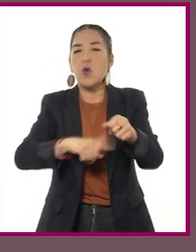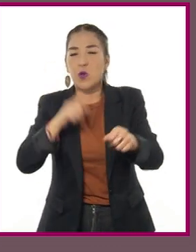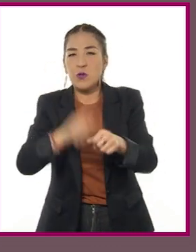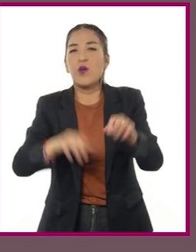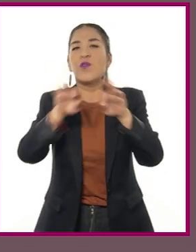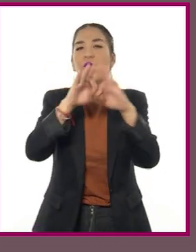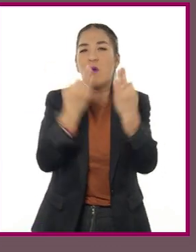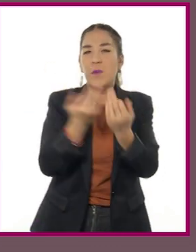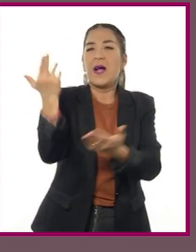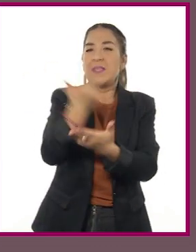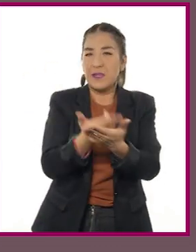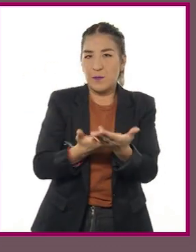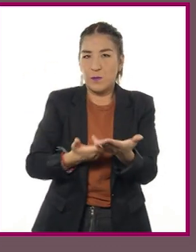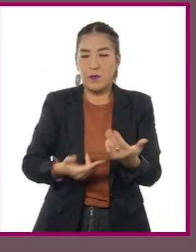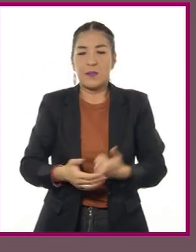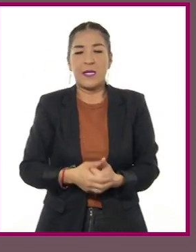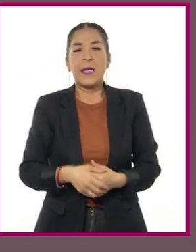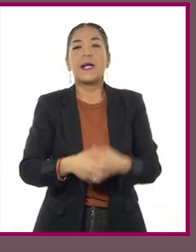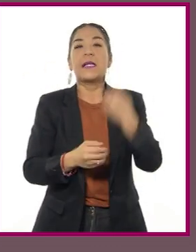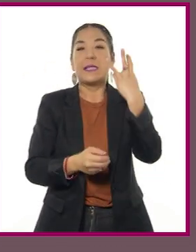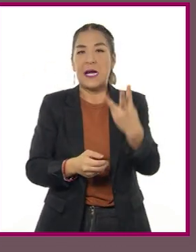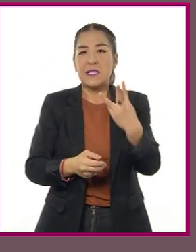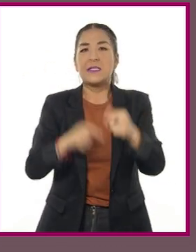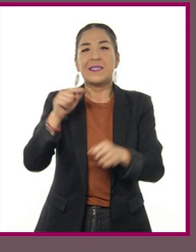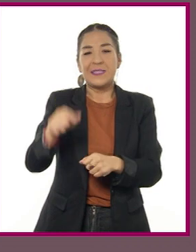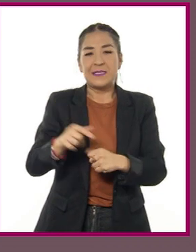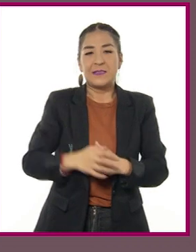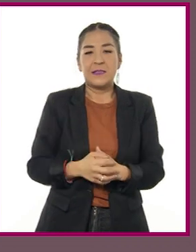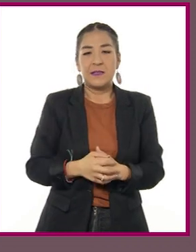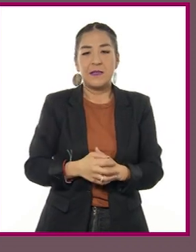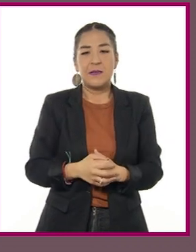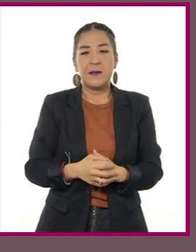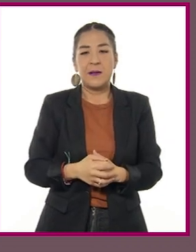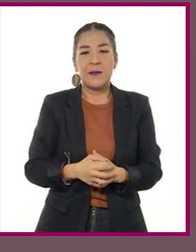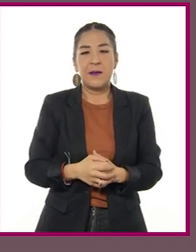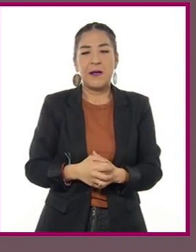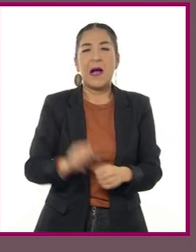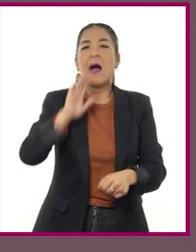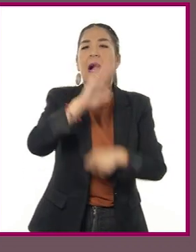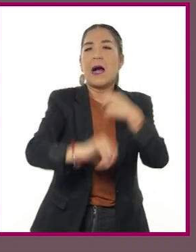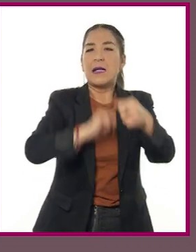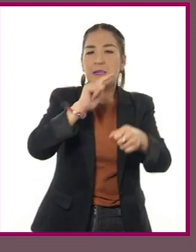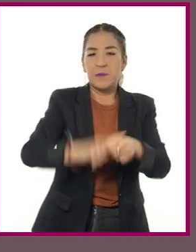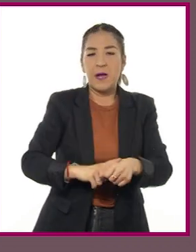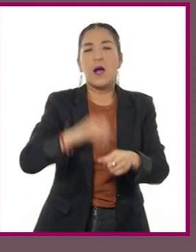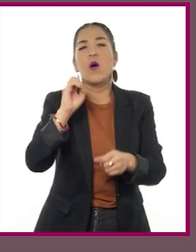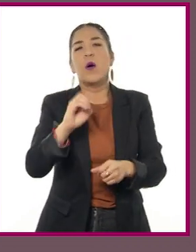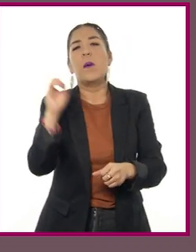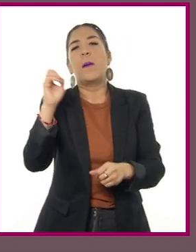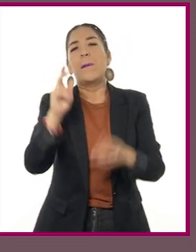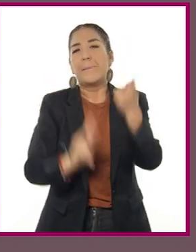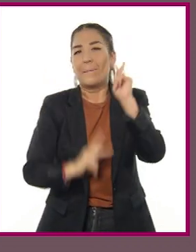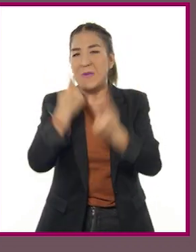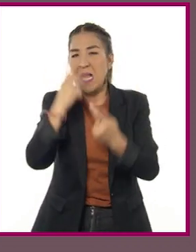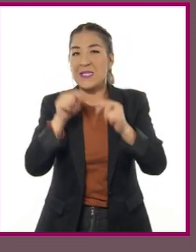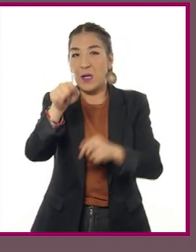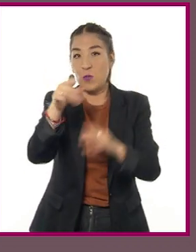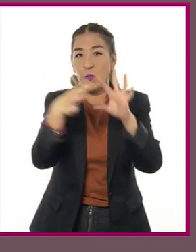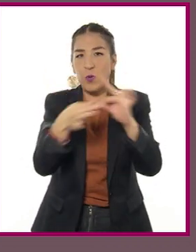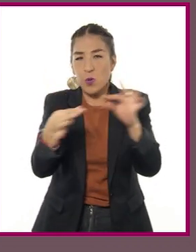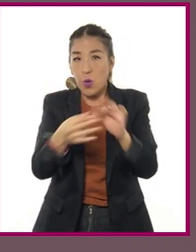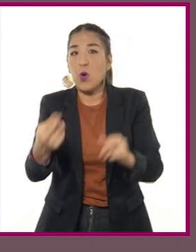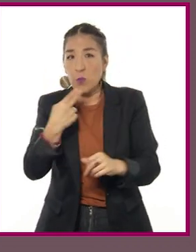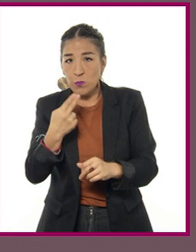aspecto. 3. ¿Al animal o la planta descrita se le da algún uso? ¿Cuál?